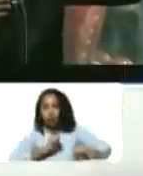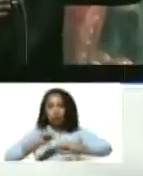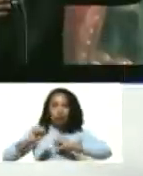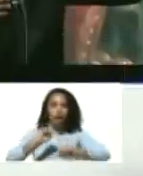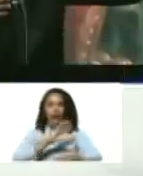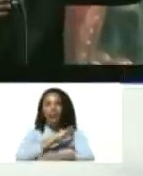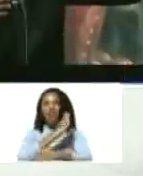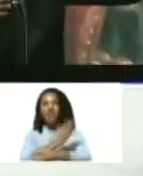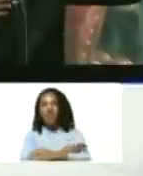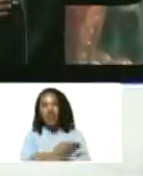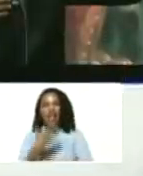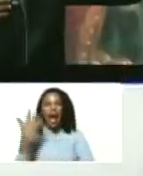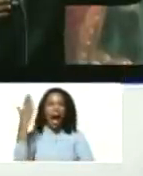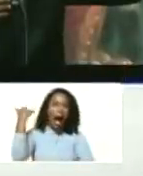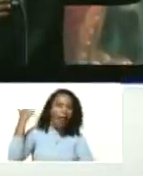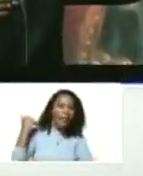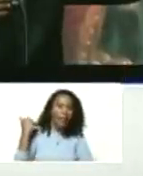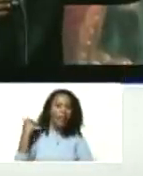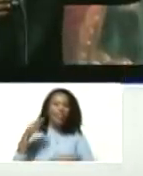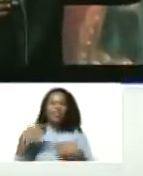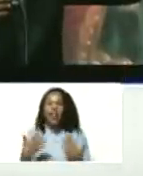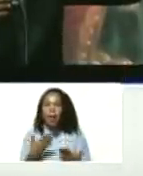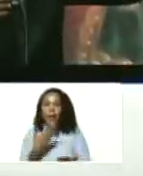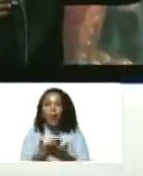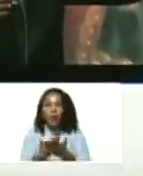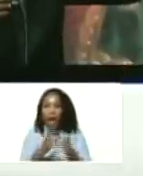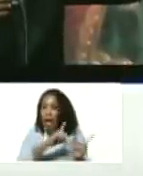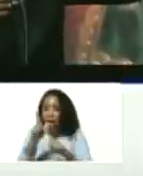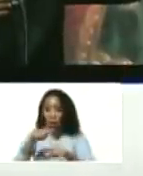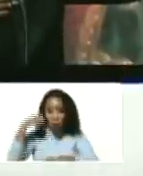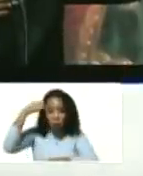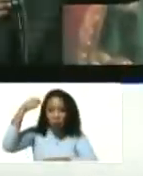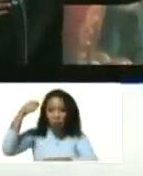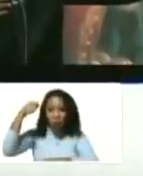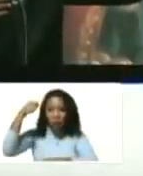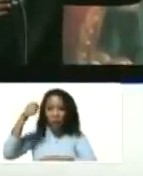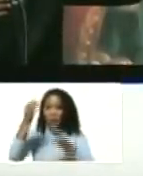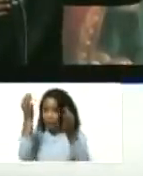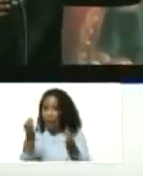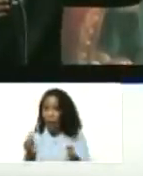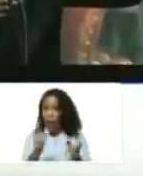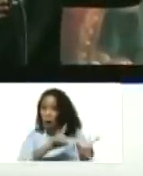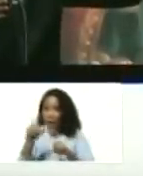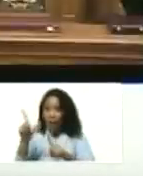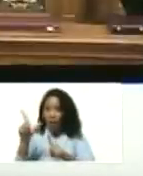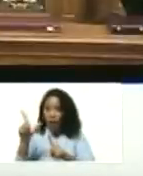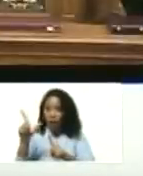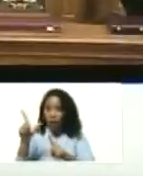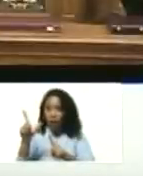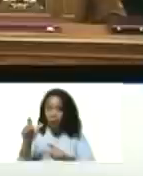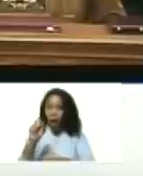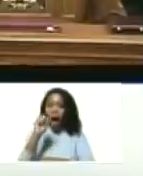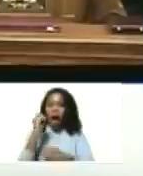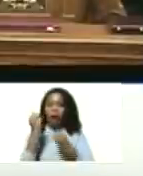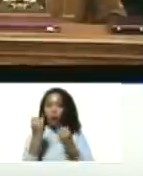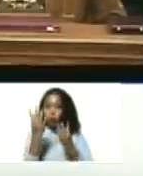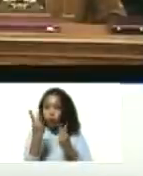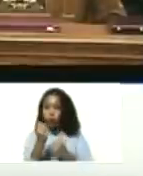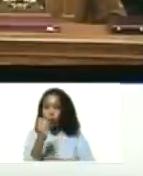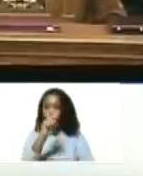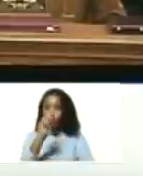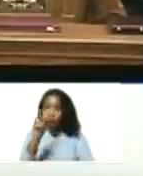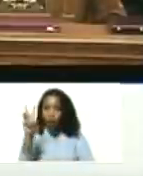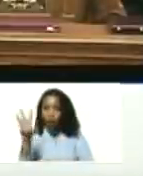fuerza teníamos y que nos propusimos estamos listo vídeo seguro estamos listo a la cuenta de estrés uribito